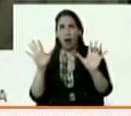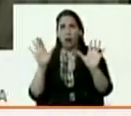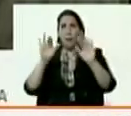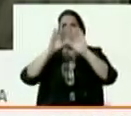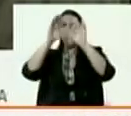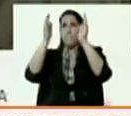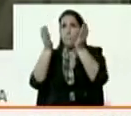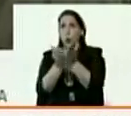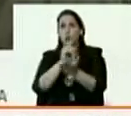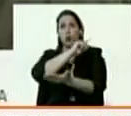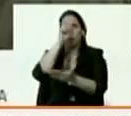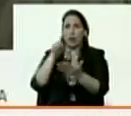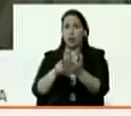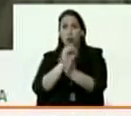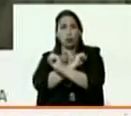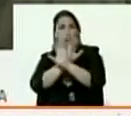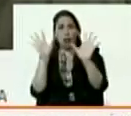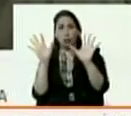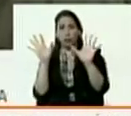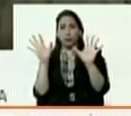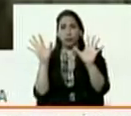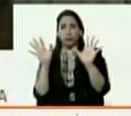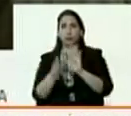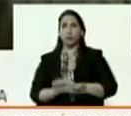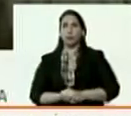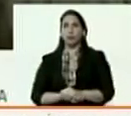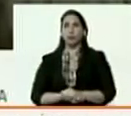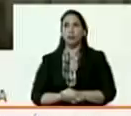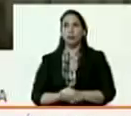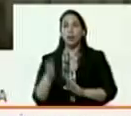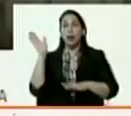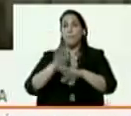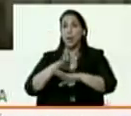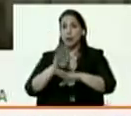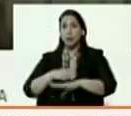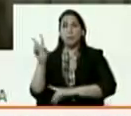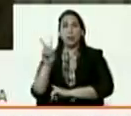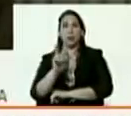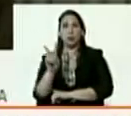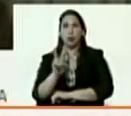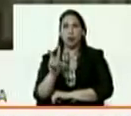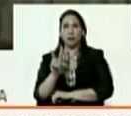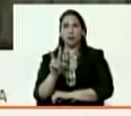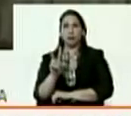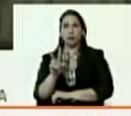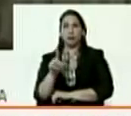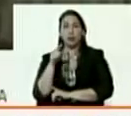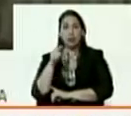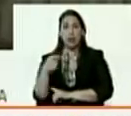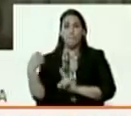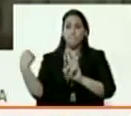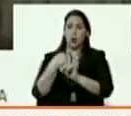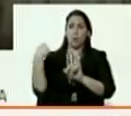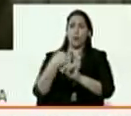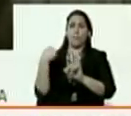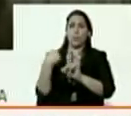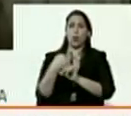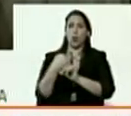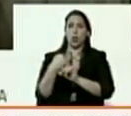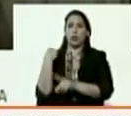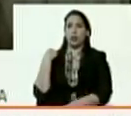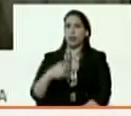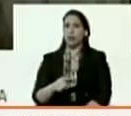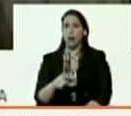mundo entero debe tenerlo claro, lo que ocurre en Venezuela, si es agredida, tendrá